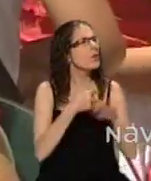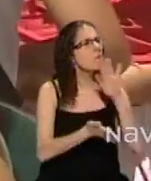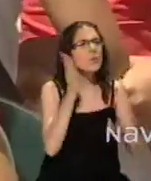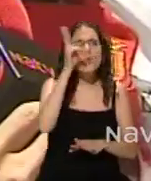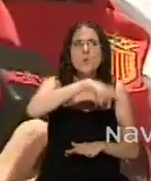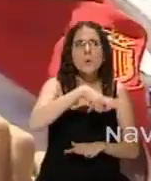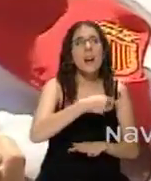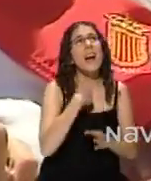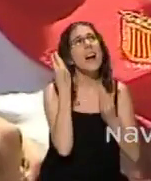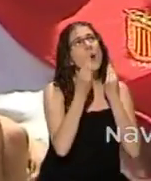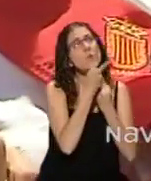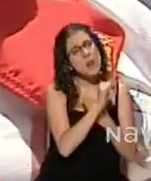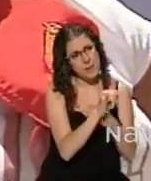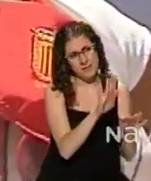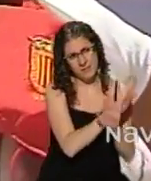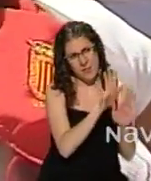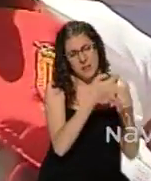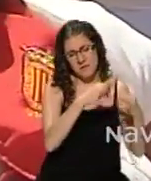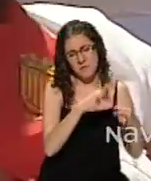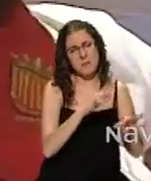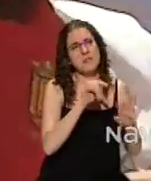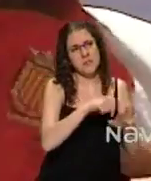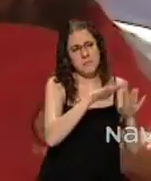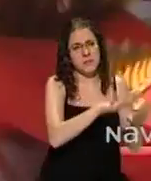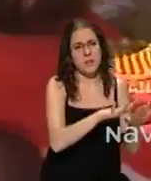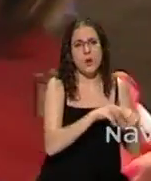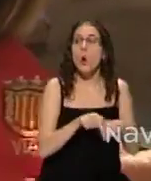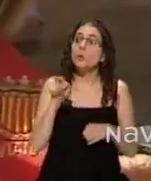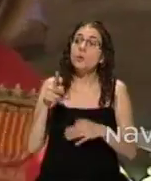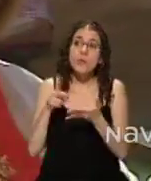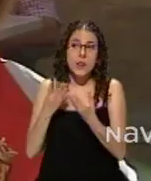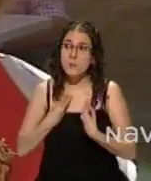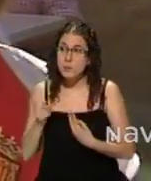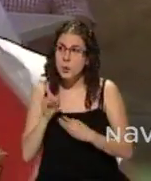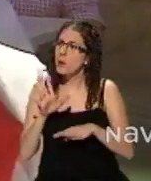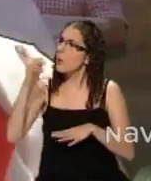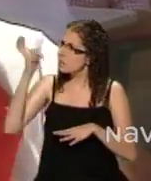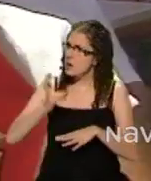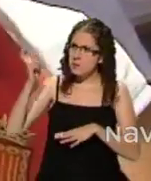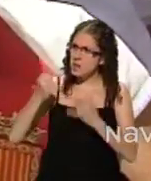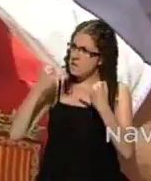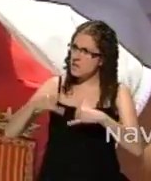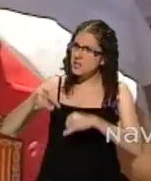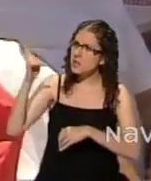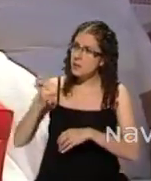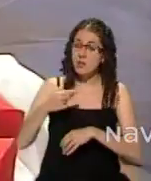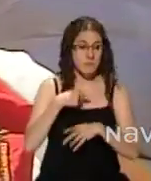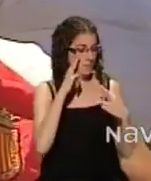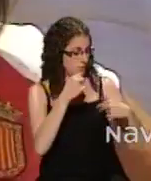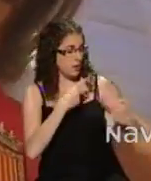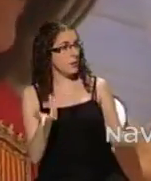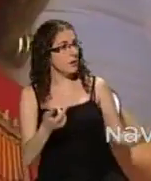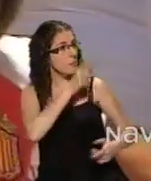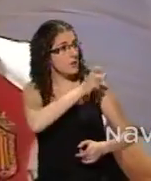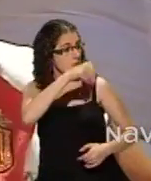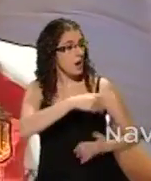quedo siempre. No eres de Viana, pero siempre vienes a pasar las fiestas. Mira, ya bebés, ¿no? Otros son de Viana y no se visten.